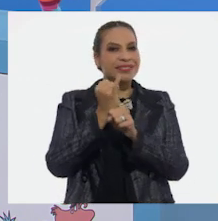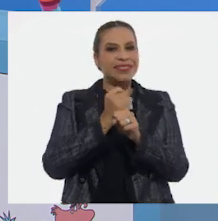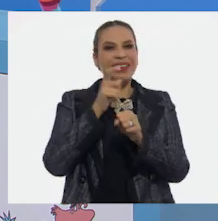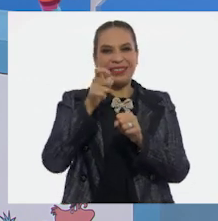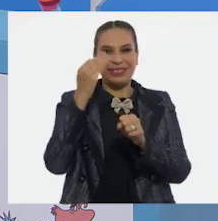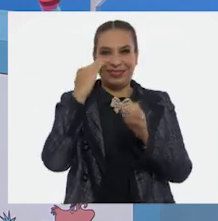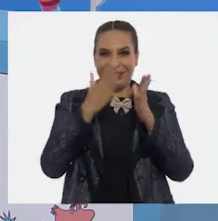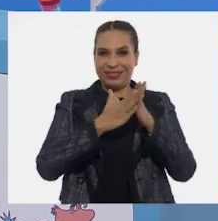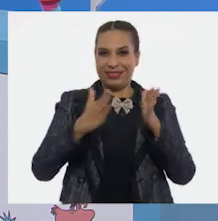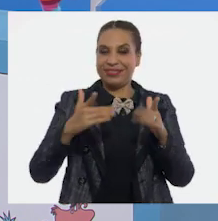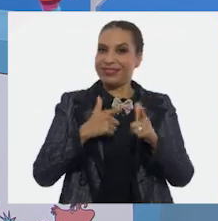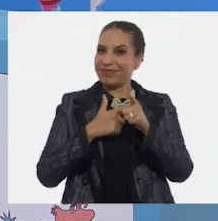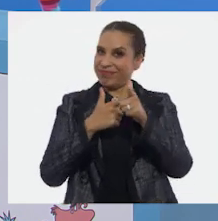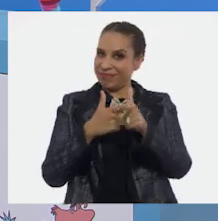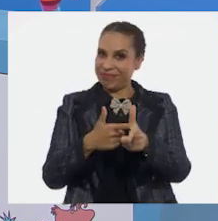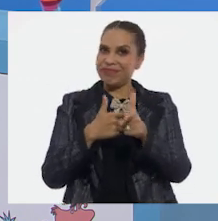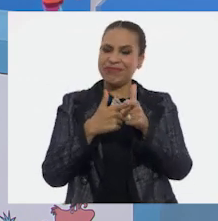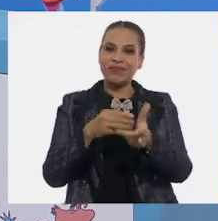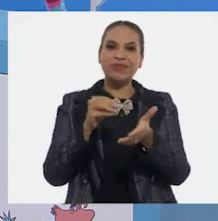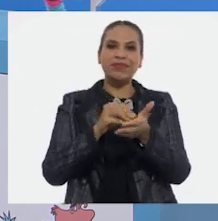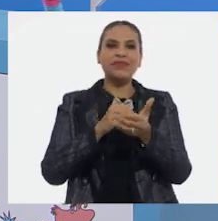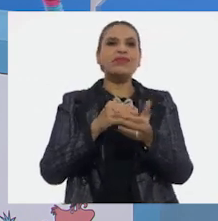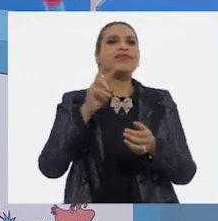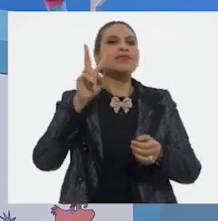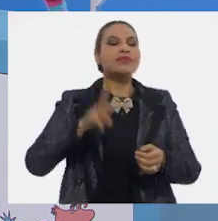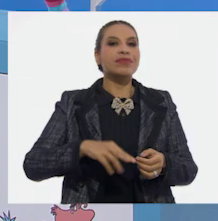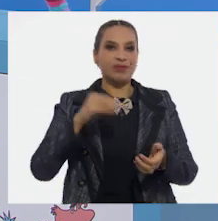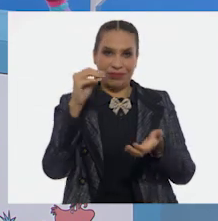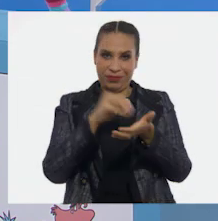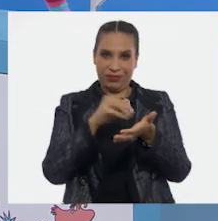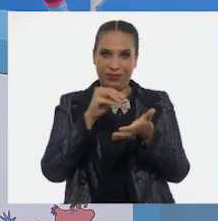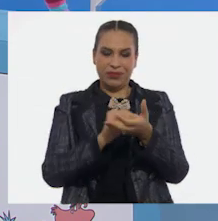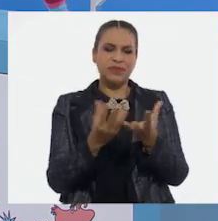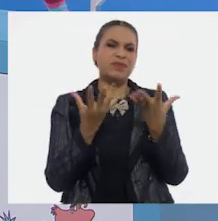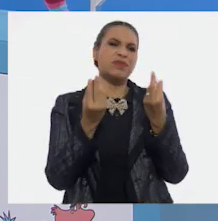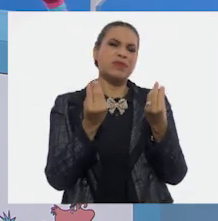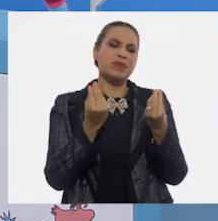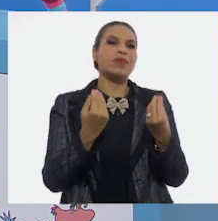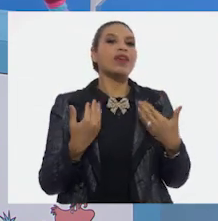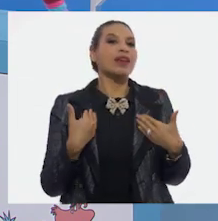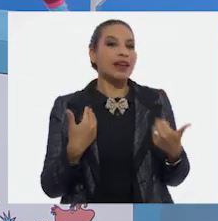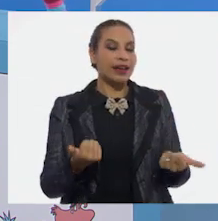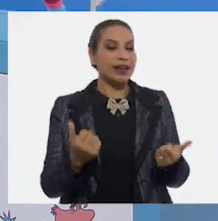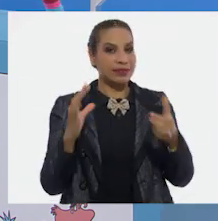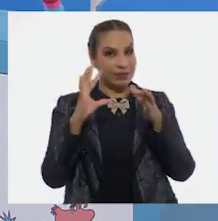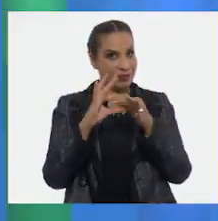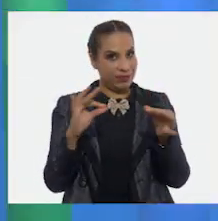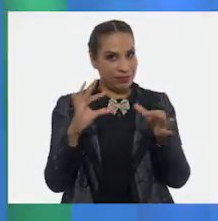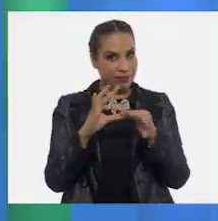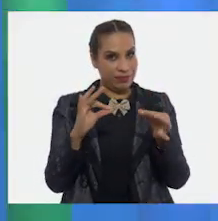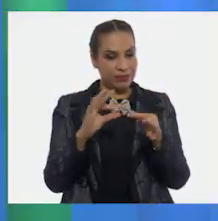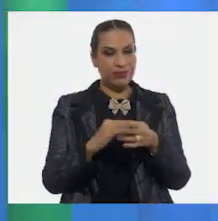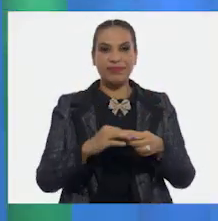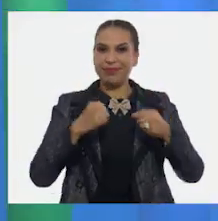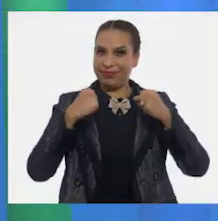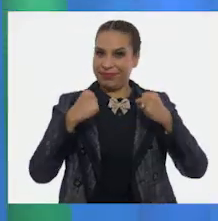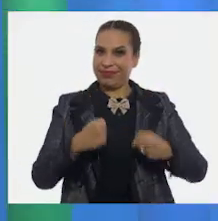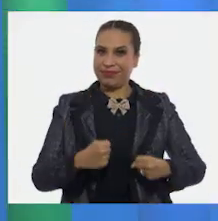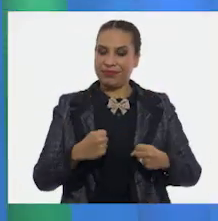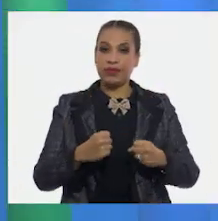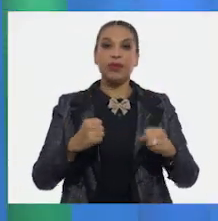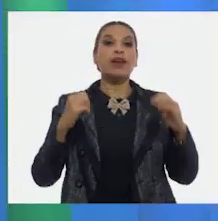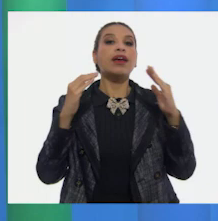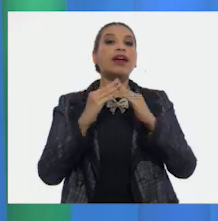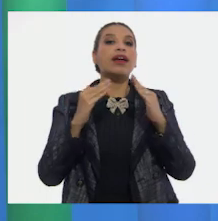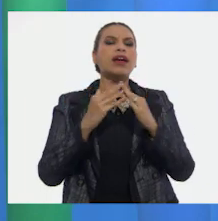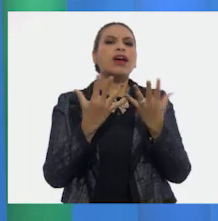este periodo continúan, porque la verdad es que todavía hay mucho por comprender y explicar. Seguramente en